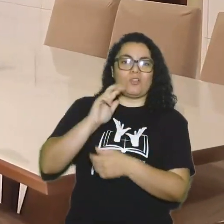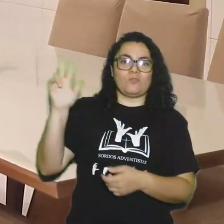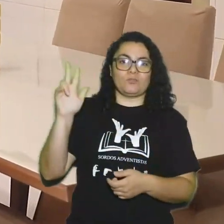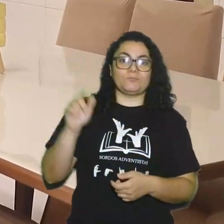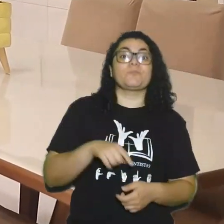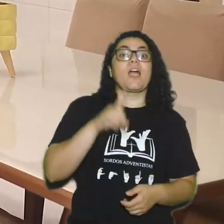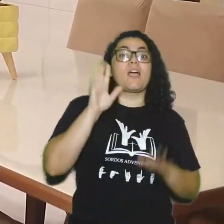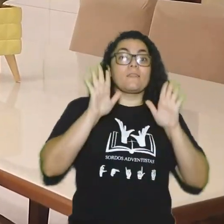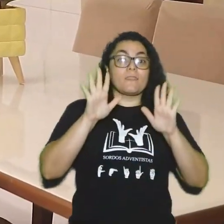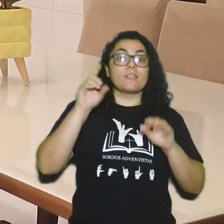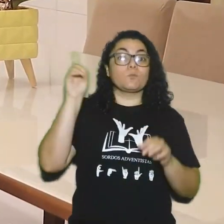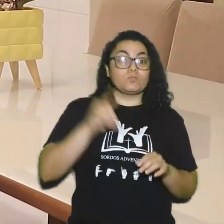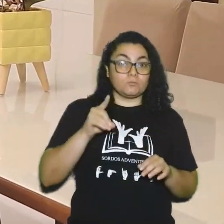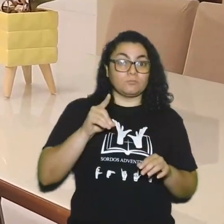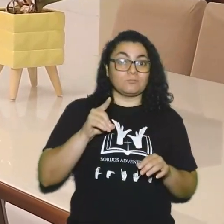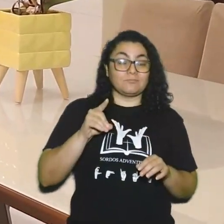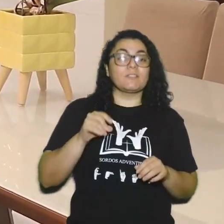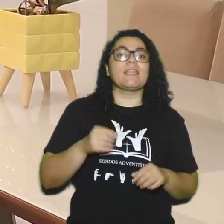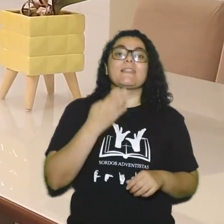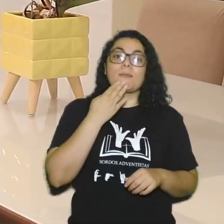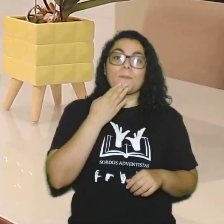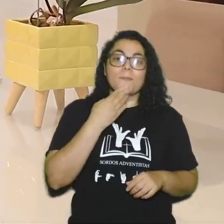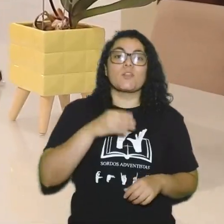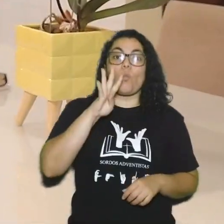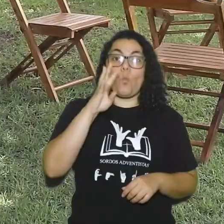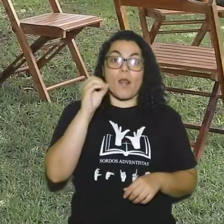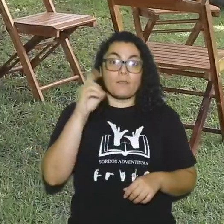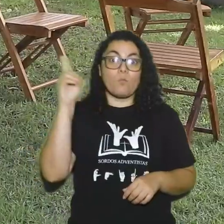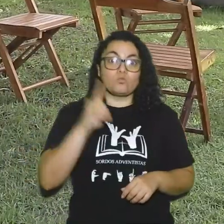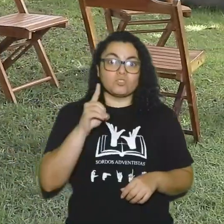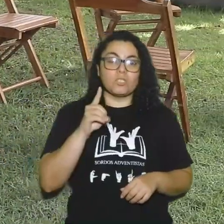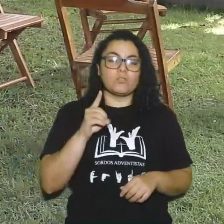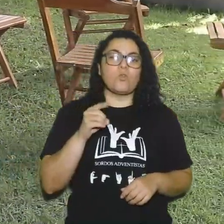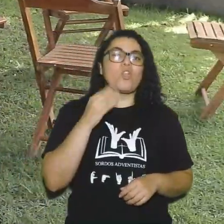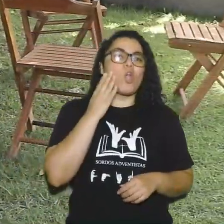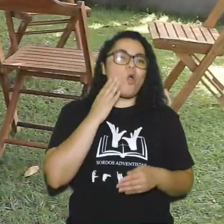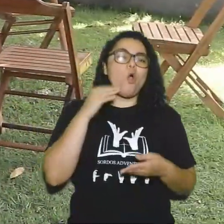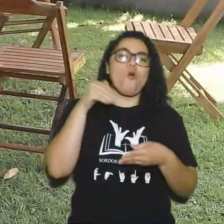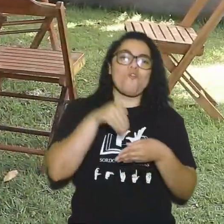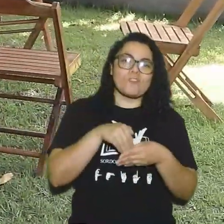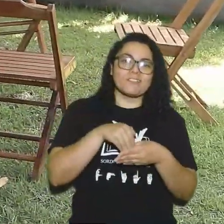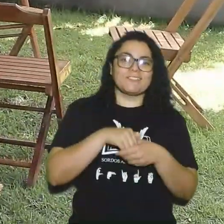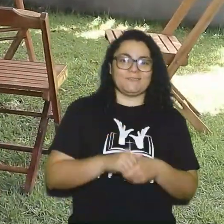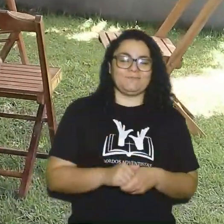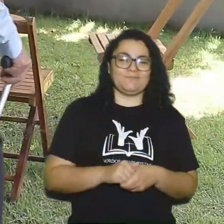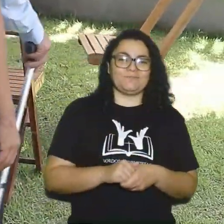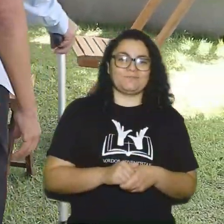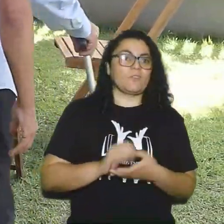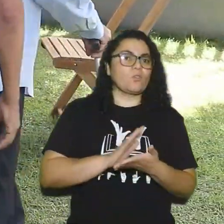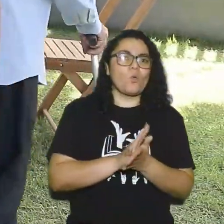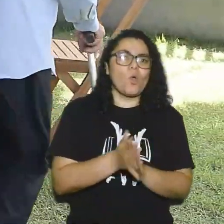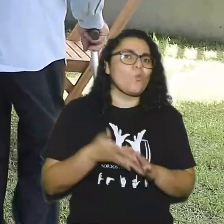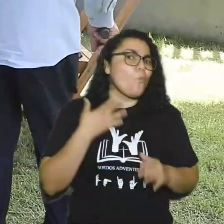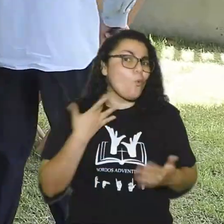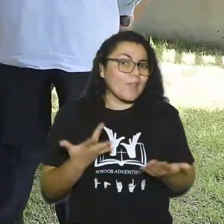10% de diezmo y 40% de ofrendas. Todo esto sucedió porque tuve